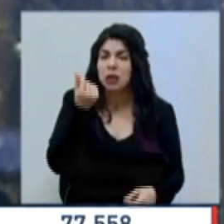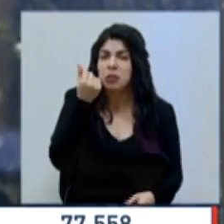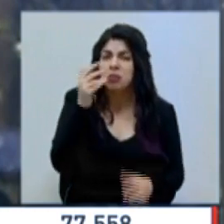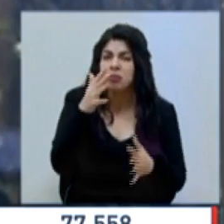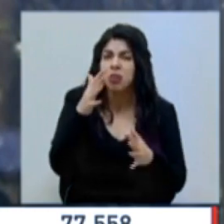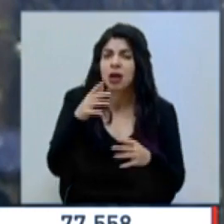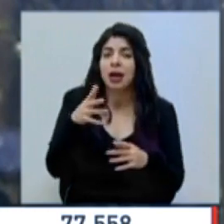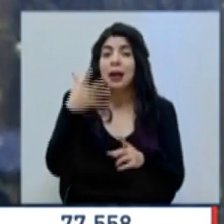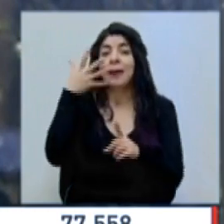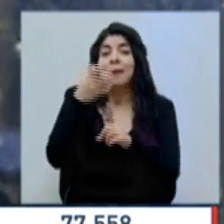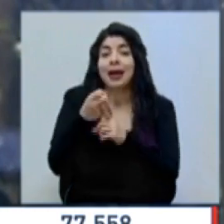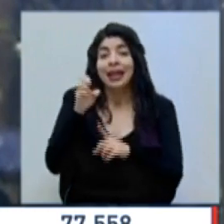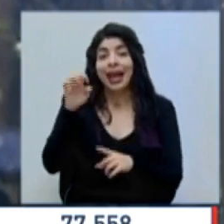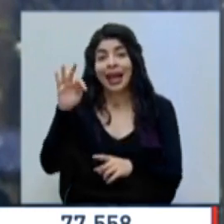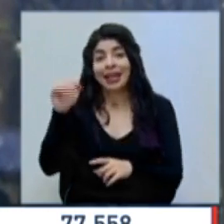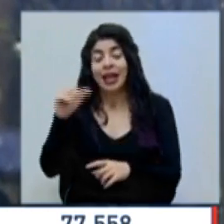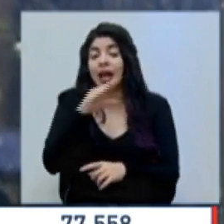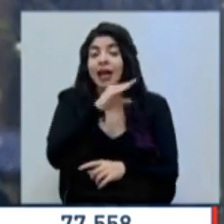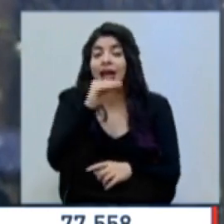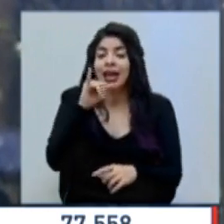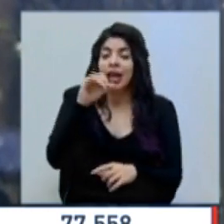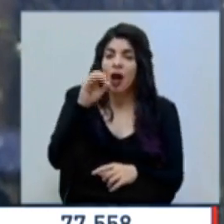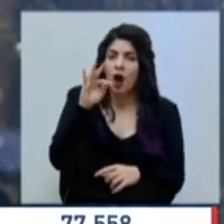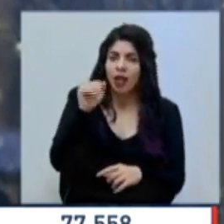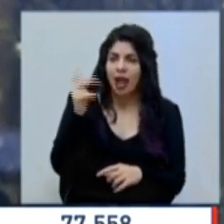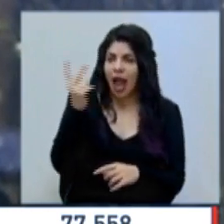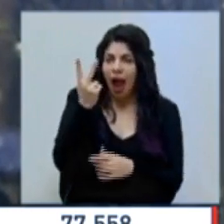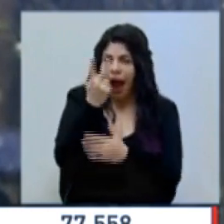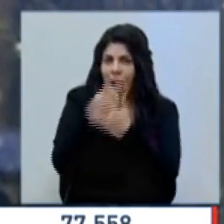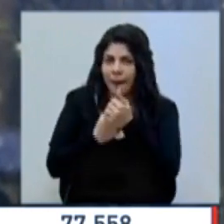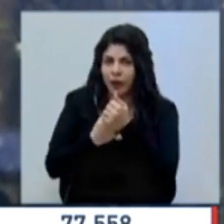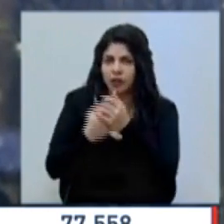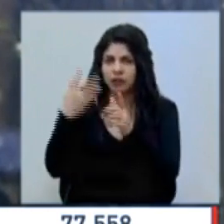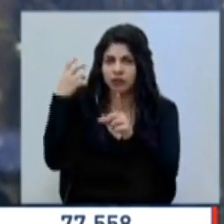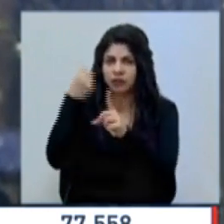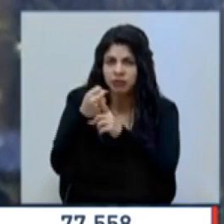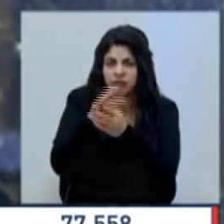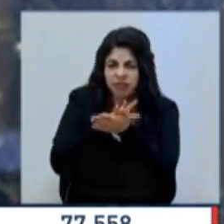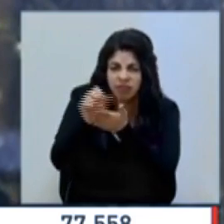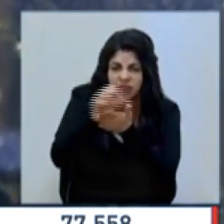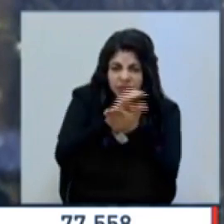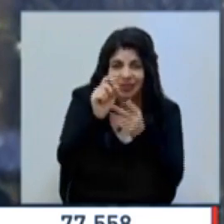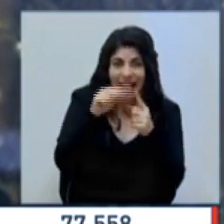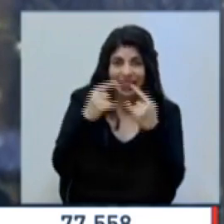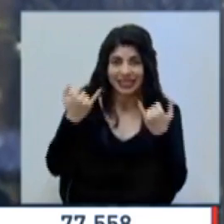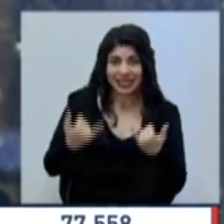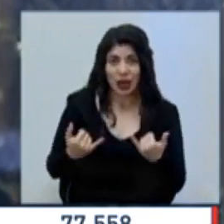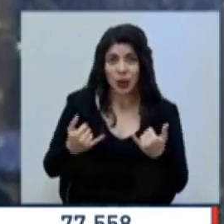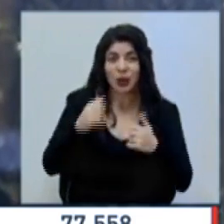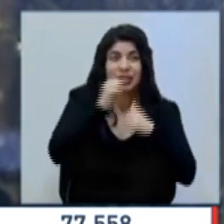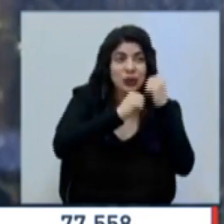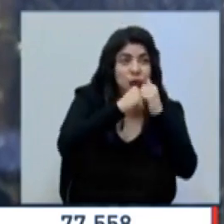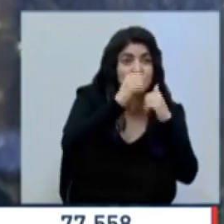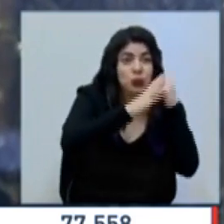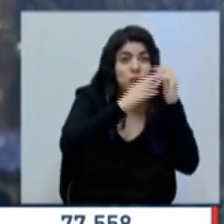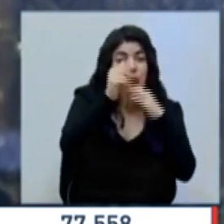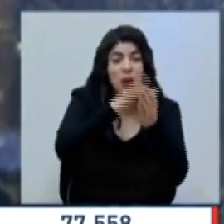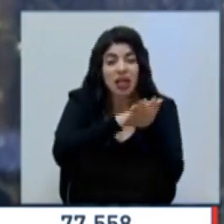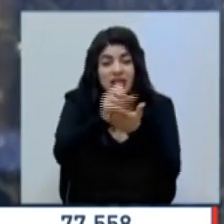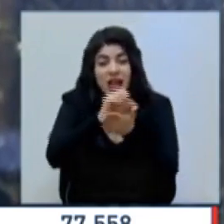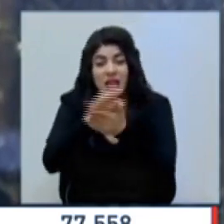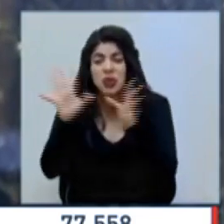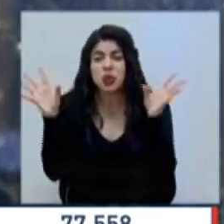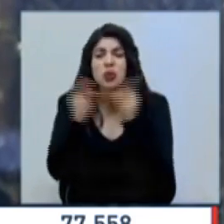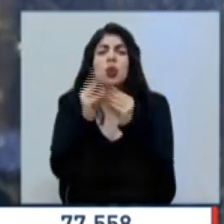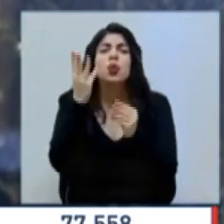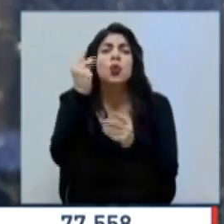impacto tanto de ETA como IOTA a lo que llevamos al día de hoy en cuanto a infraestructura en el país? ¿Cuánto es